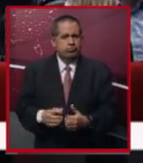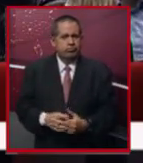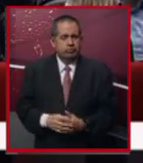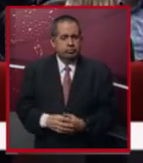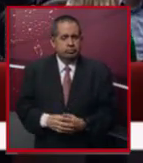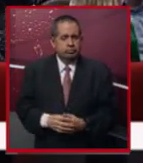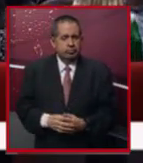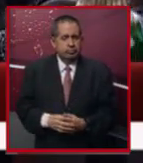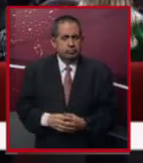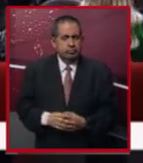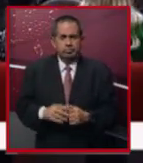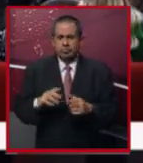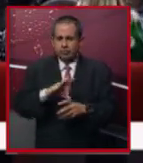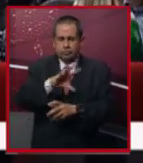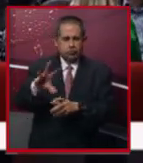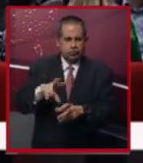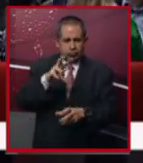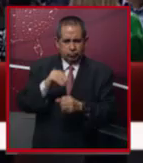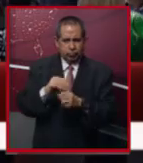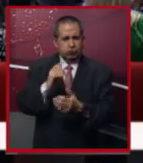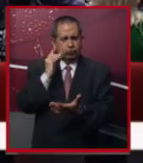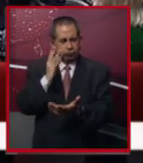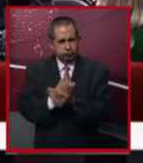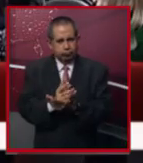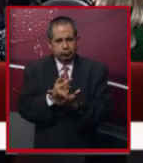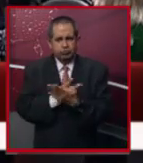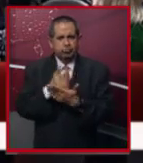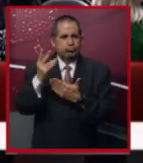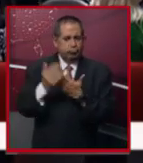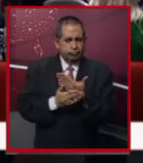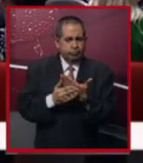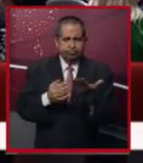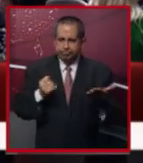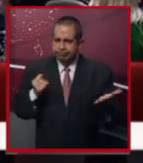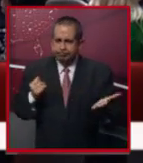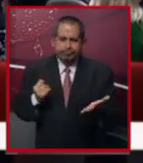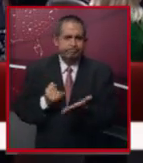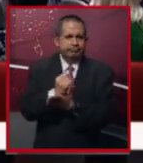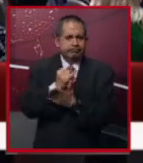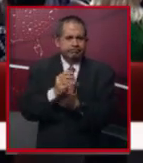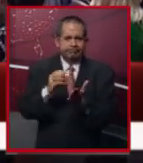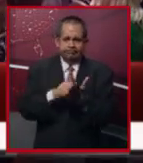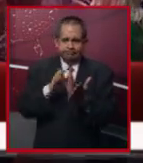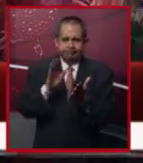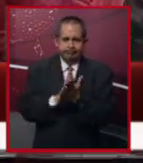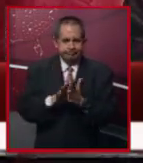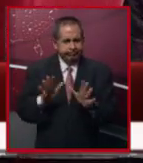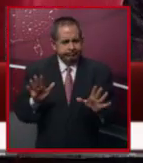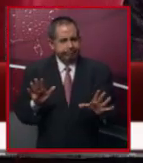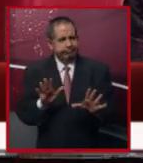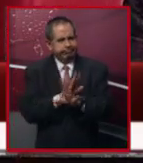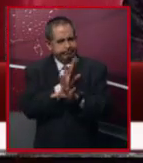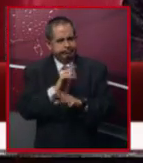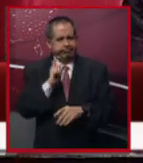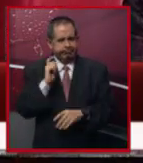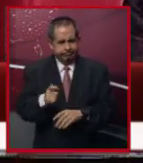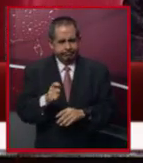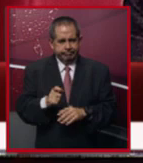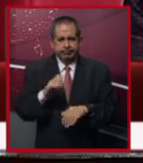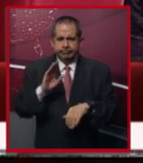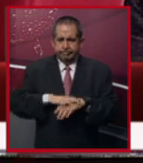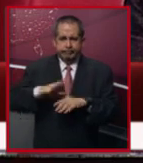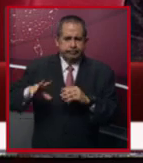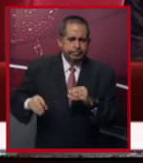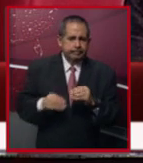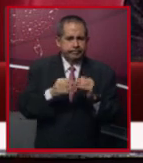y en lo particular el proyecto de decreto por el que se reforman y